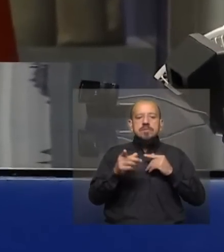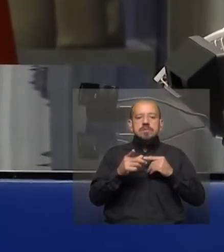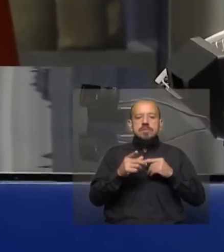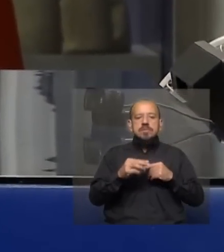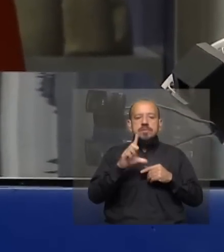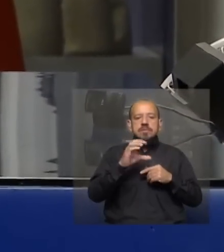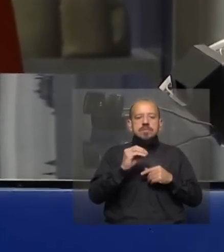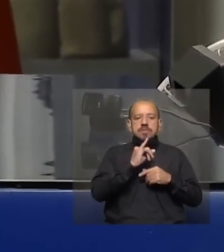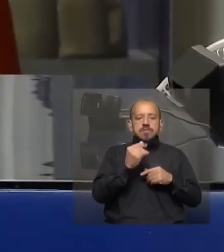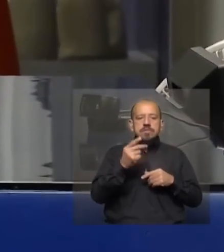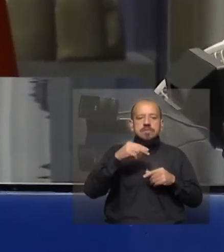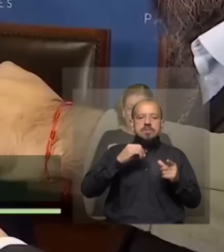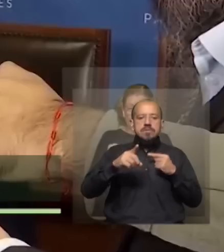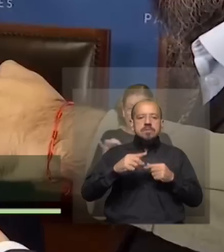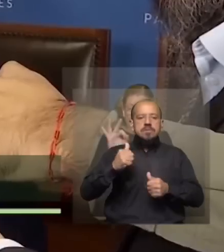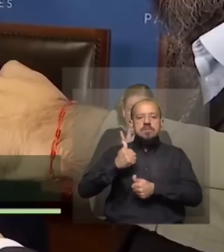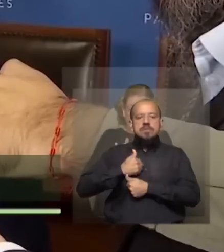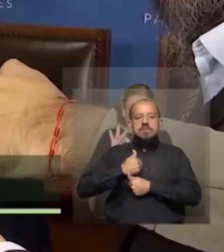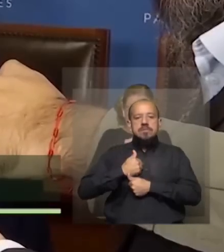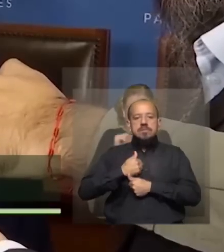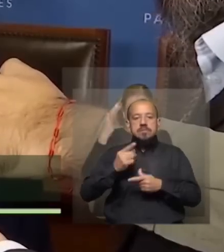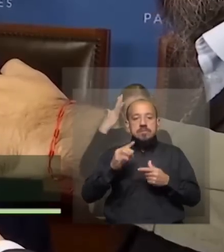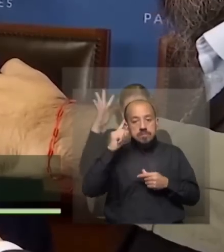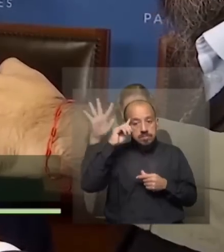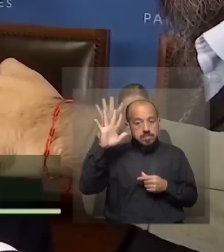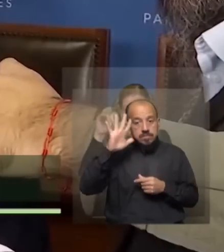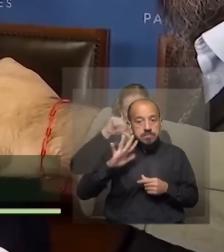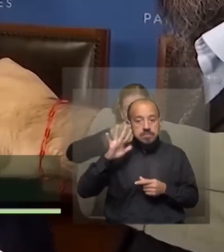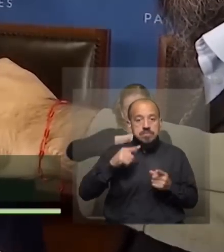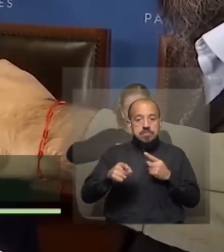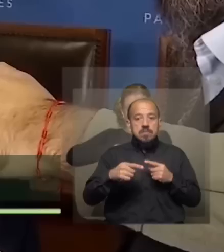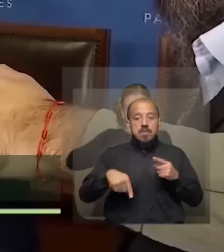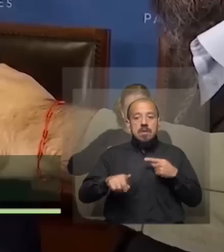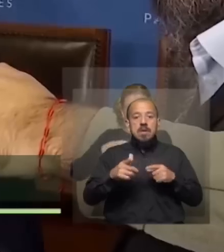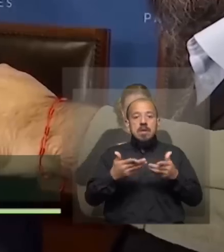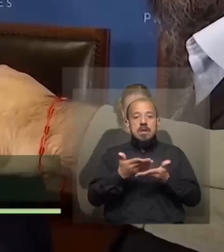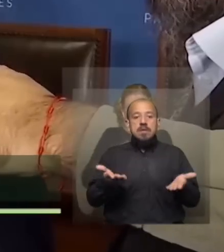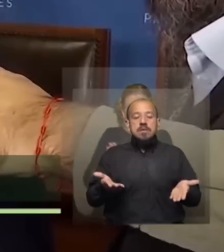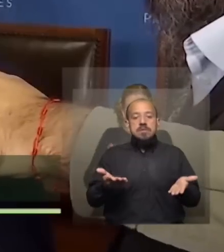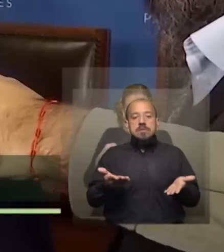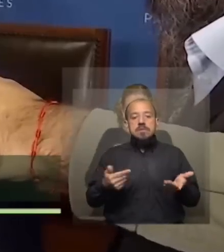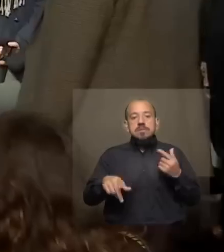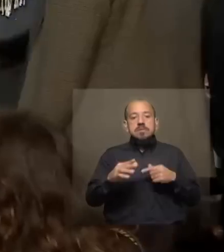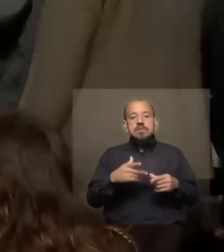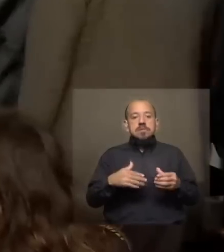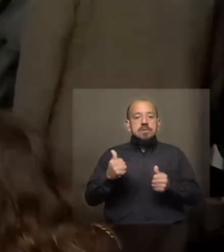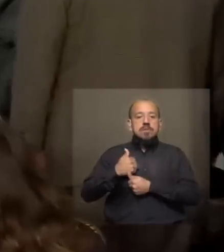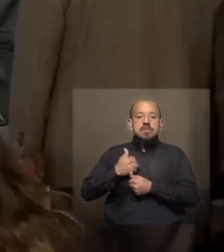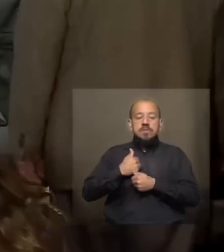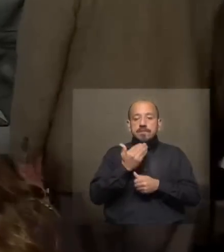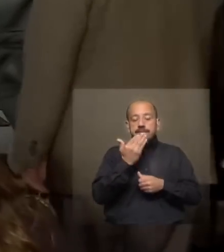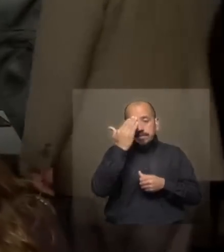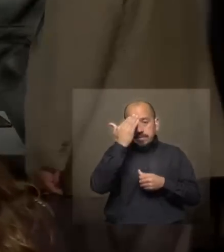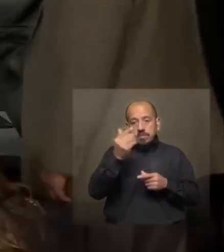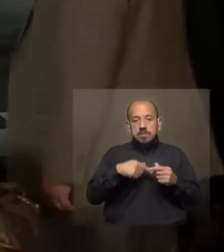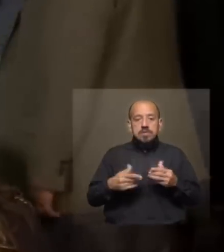Raúl Lozano de Cabildo abierto nadie podía imaginar en el país a Cabildo abierto asociado al frente amplio quizás nos sorprende